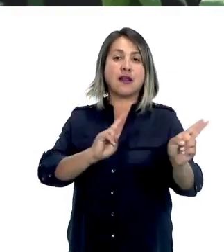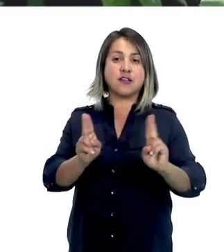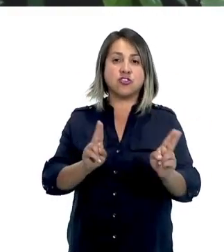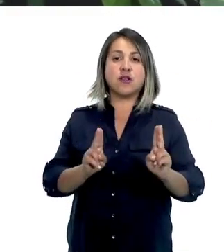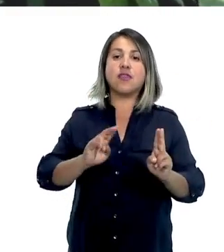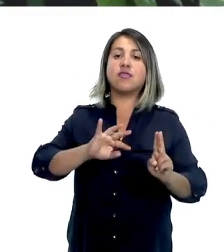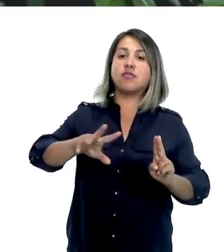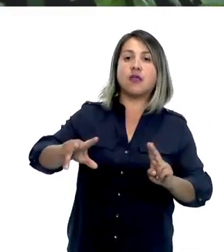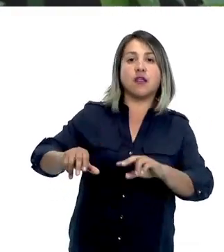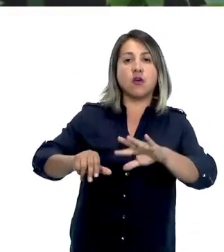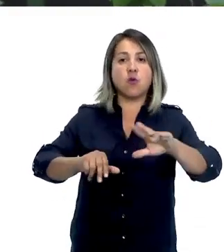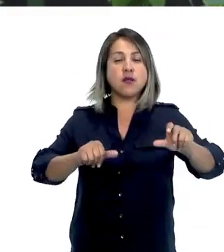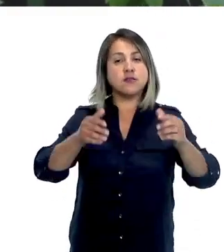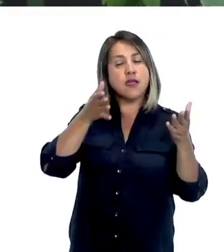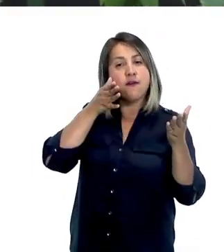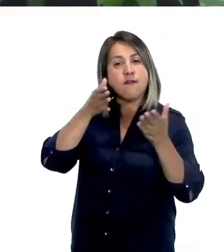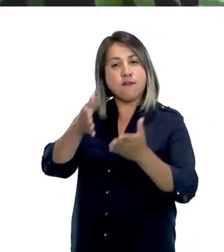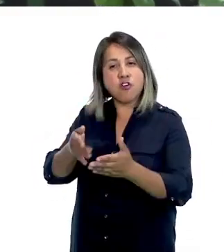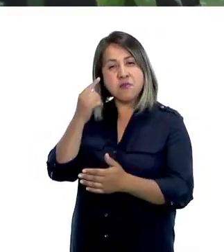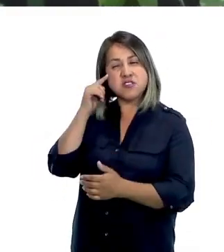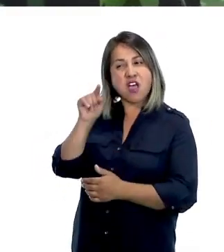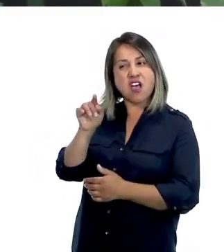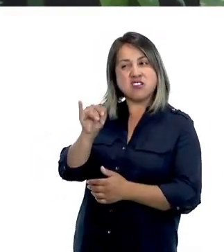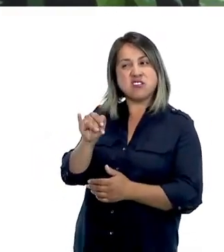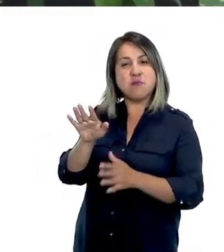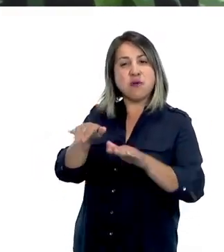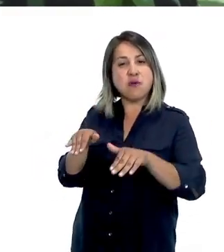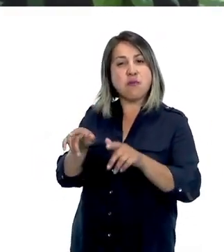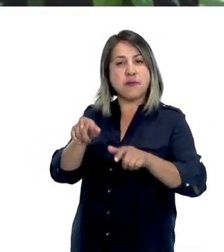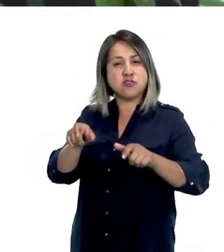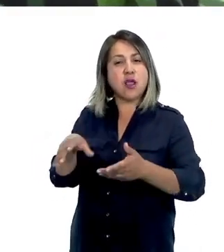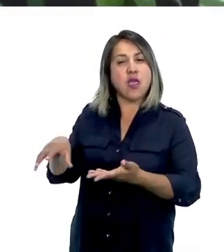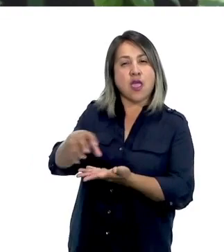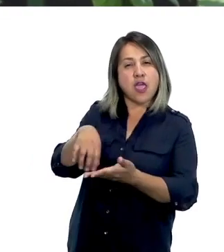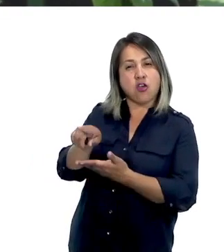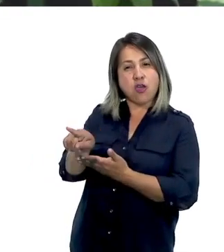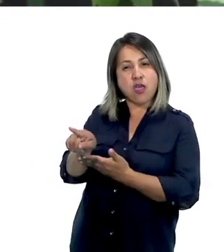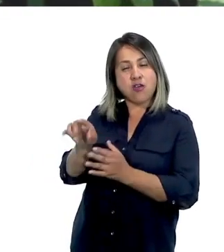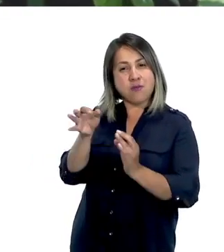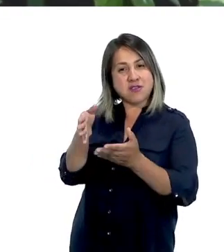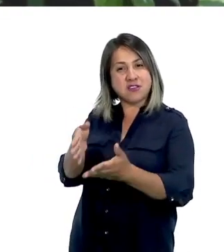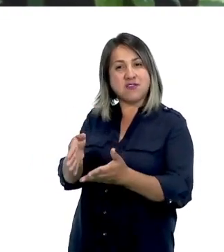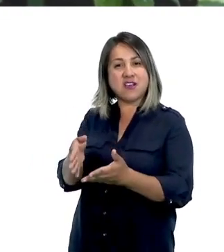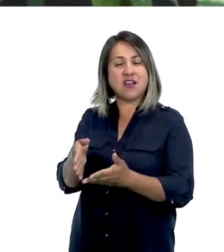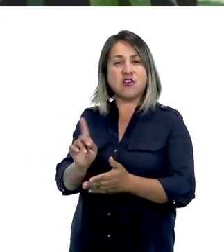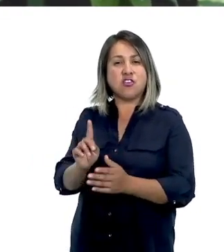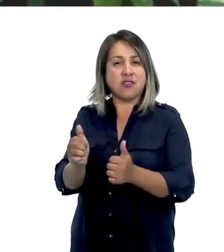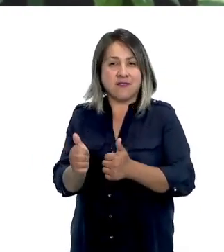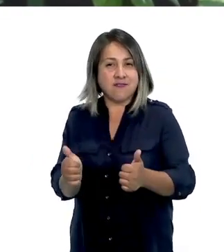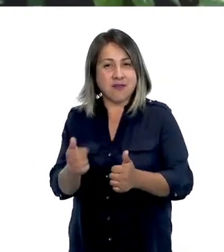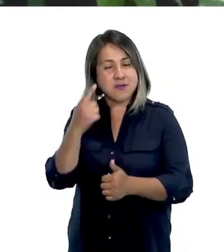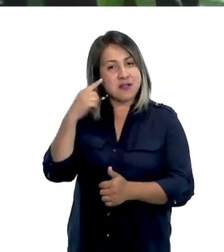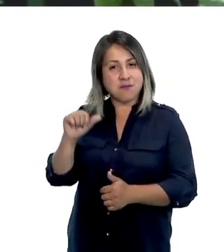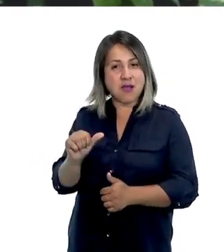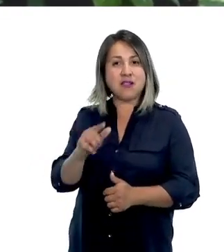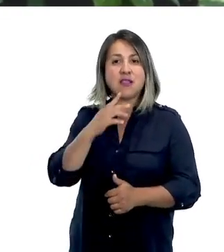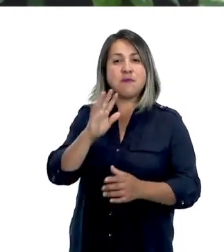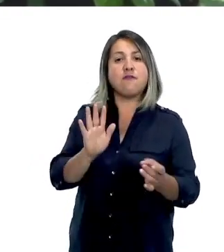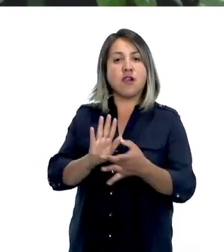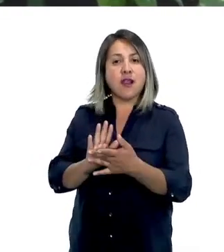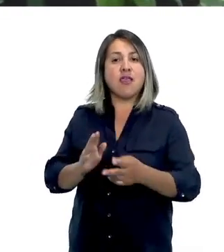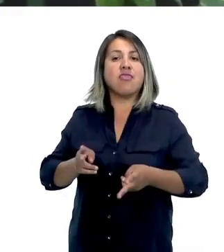se enfoca en un ámbito relacionado con la delincuencia, donde pone un foco estigmatizador en una población específica de